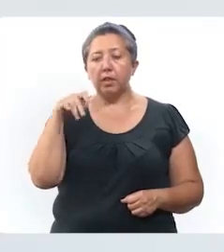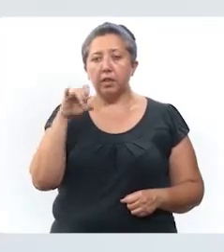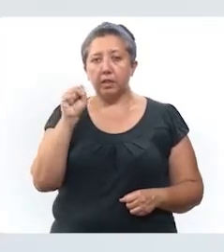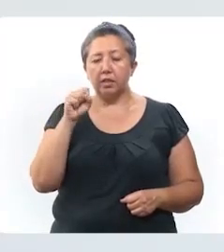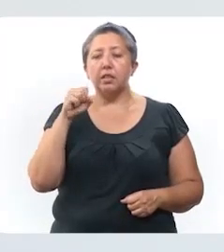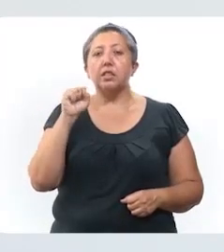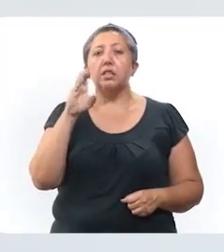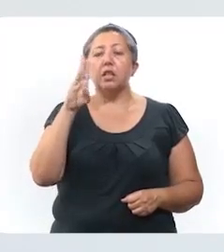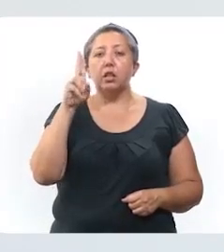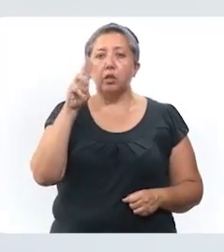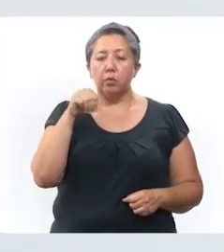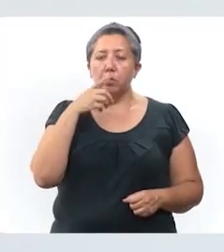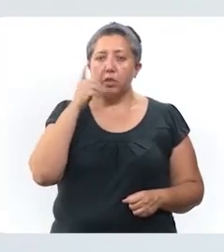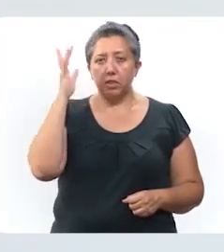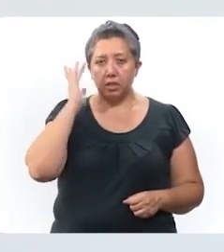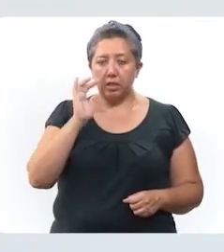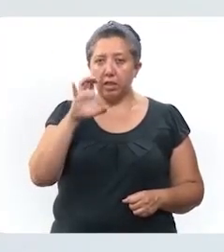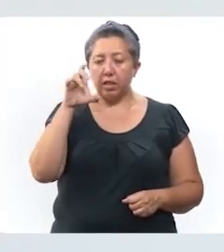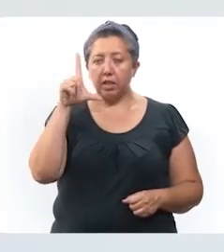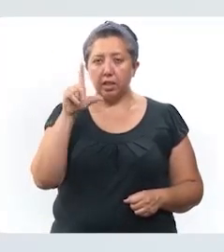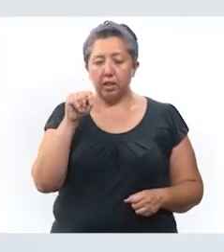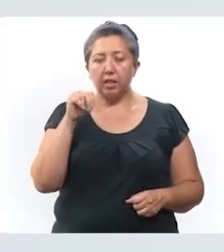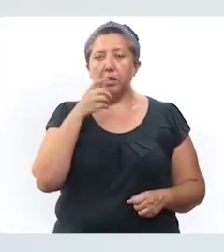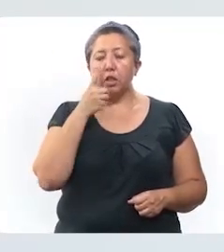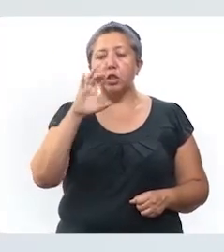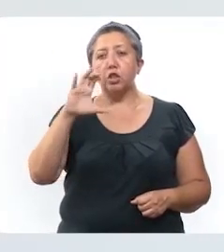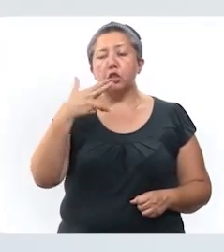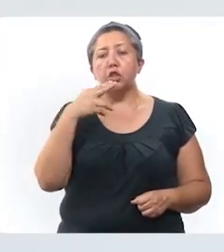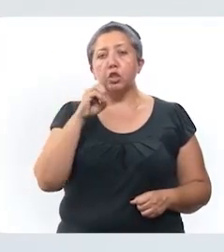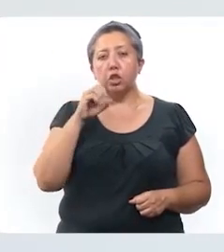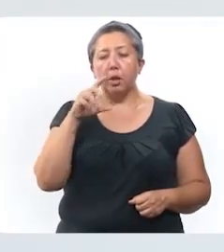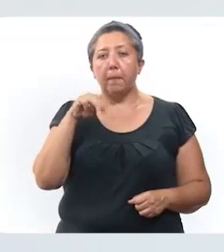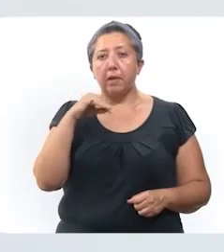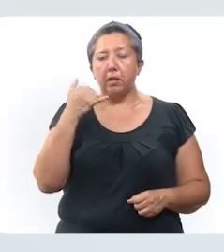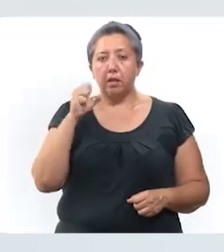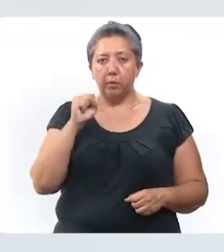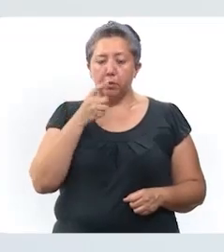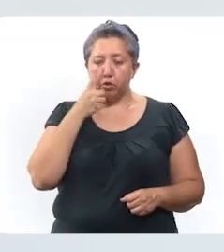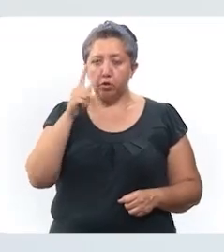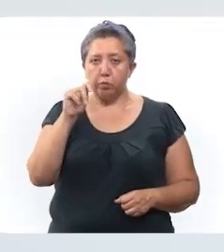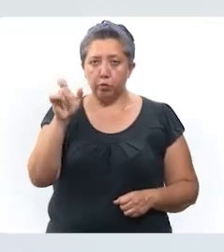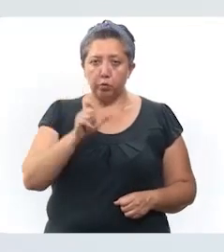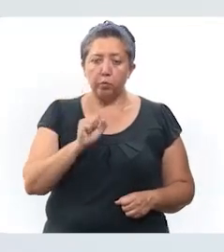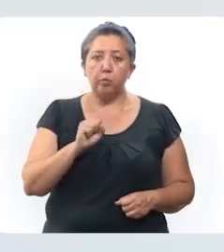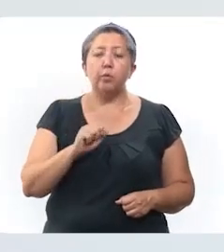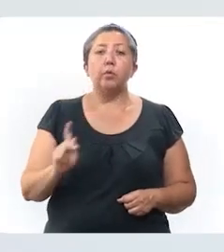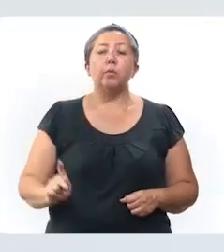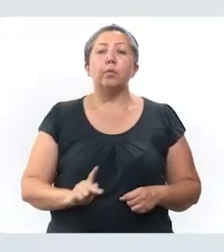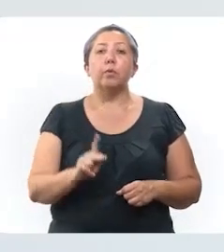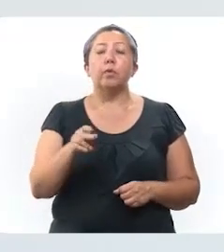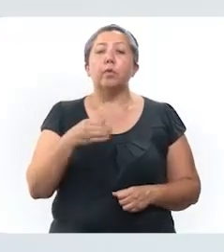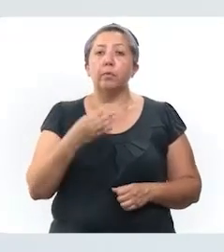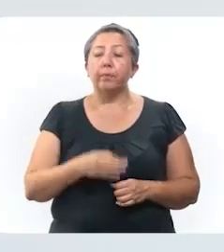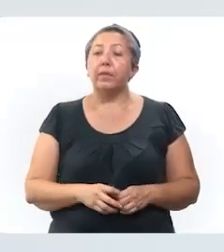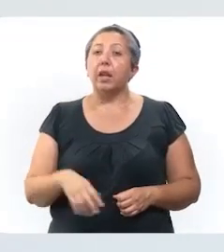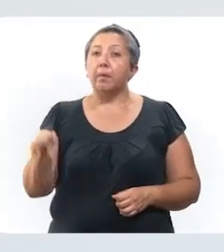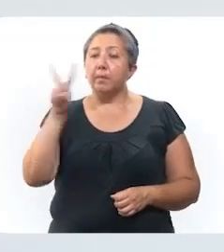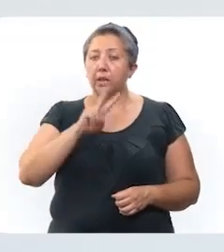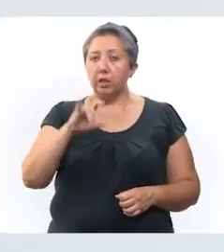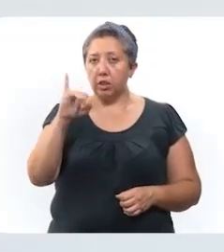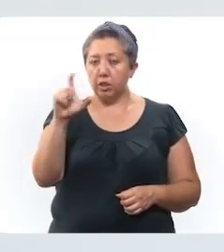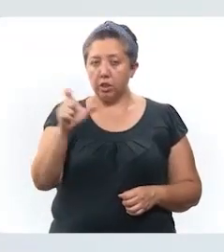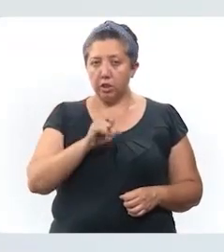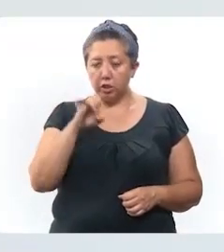Cantunil, Zacalum, Tixpehual, Santa Elena, Chiquintzonot, Chocholá, Mayapán y Xixuluc Pueblo. Finalmente el viernes 13,